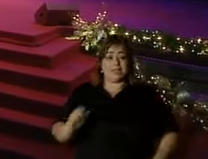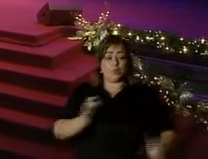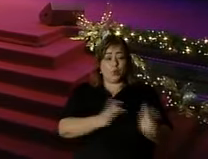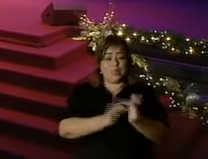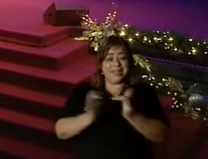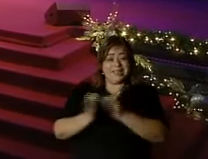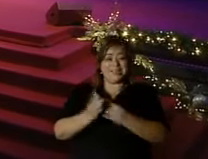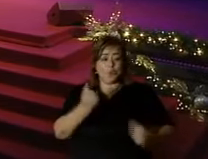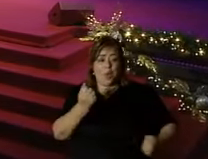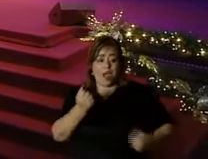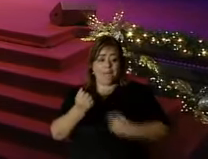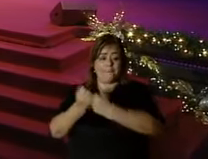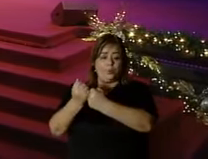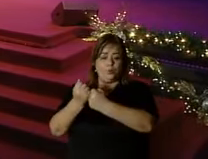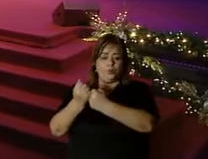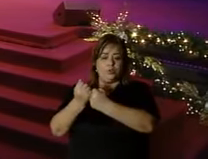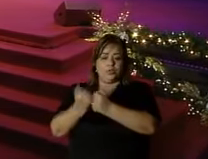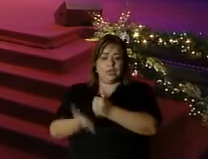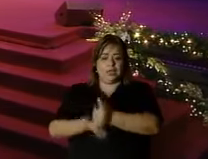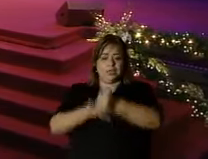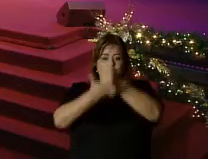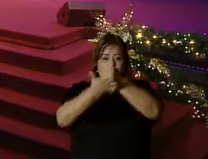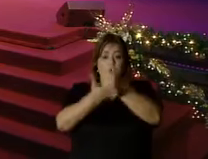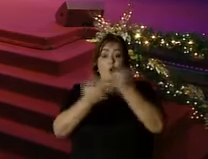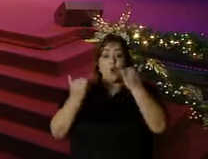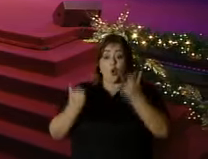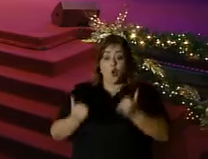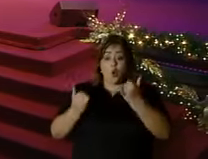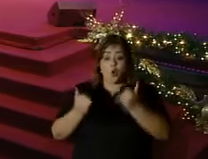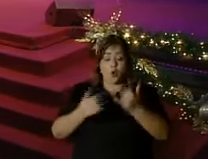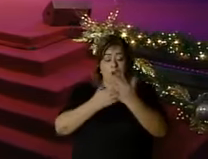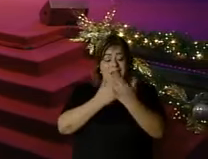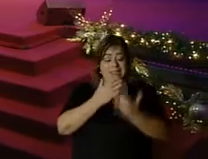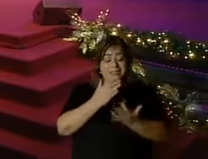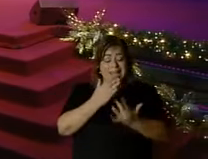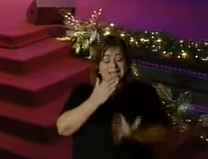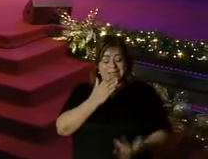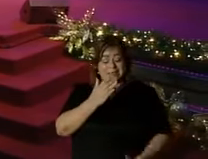hoy estamos cubiertos con la sangre de Cristo,